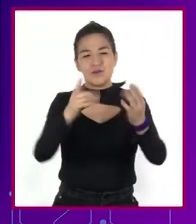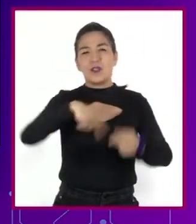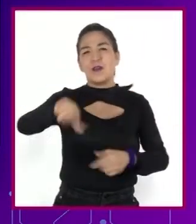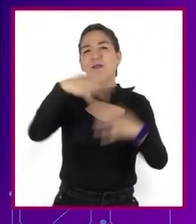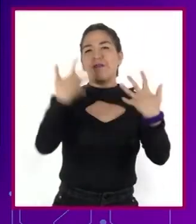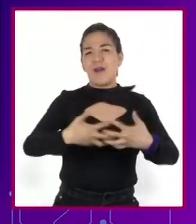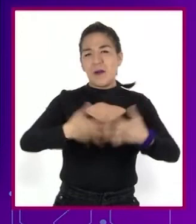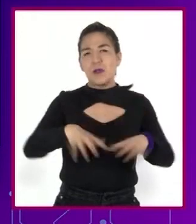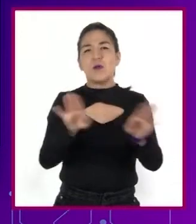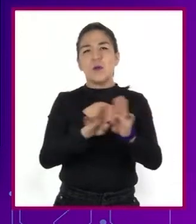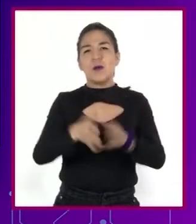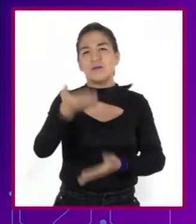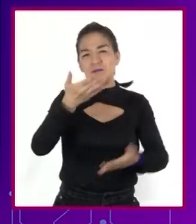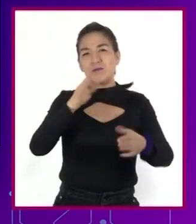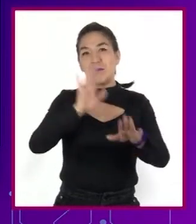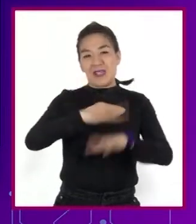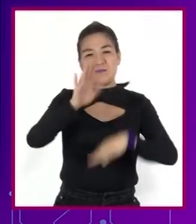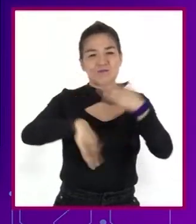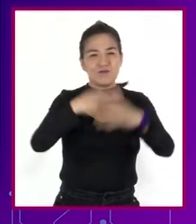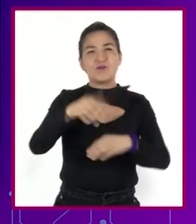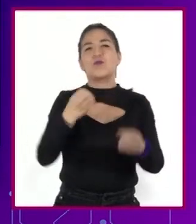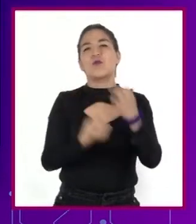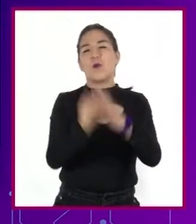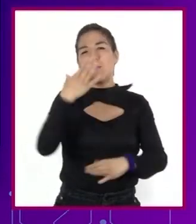que aceleraran la modernización del continente.